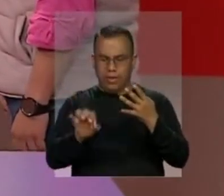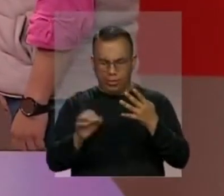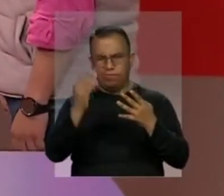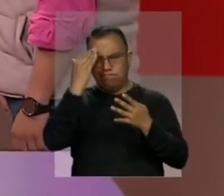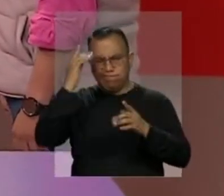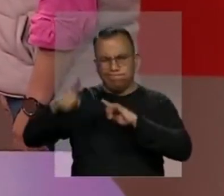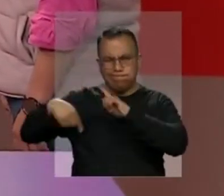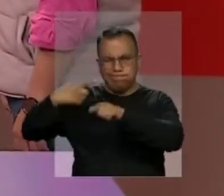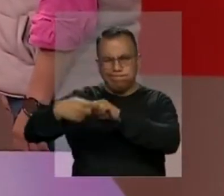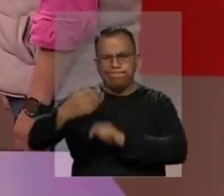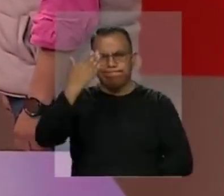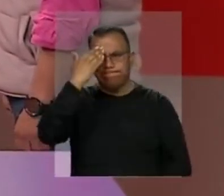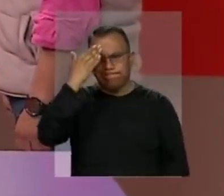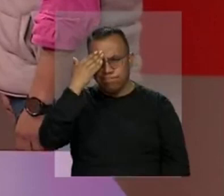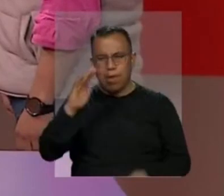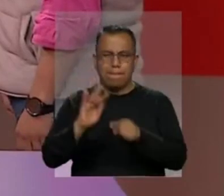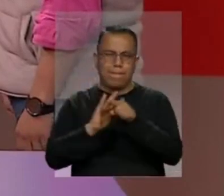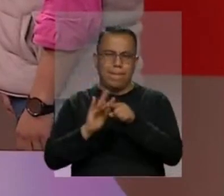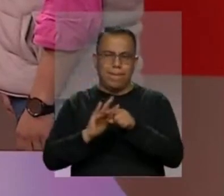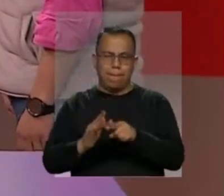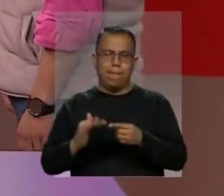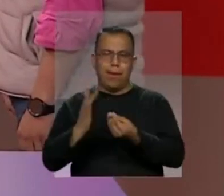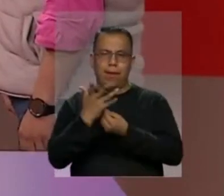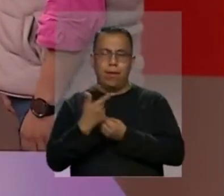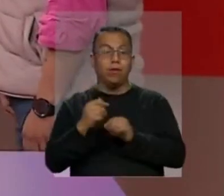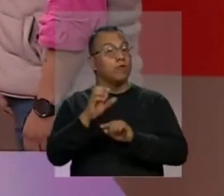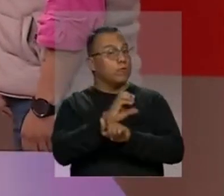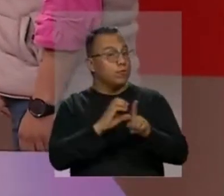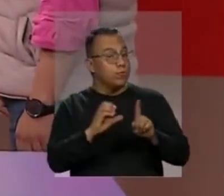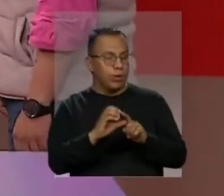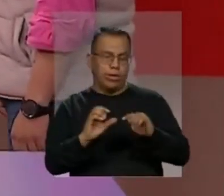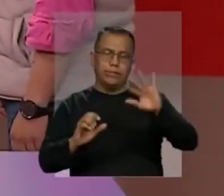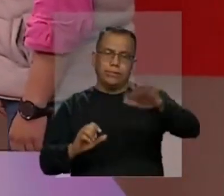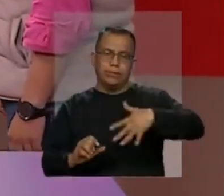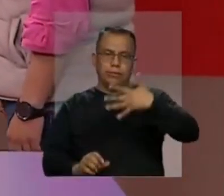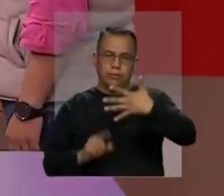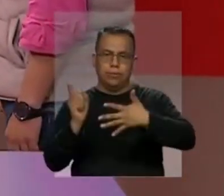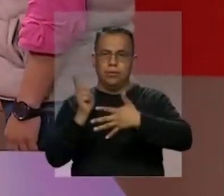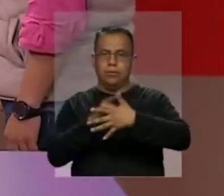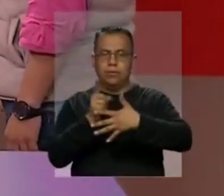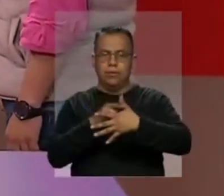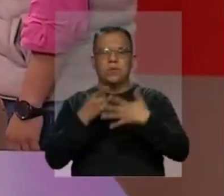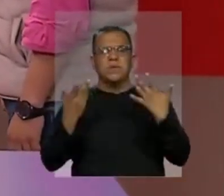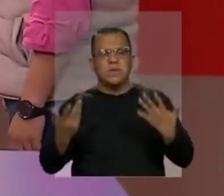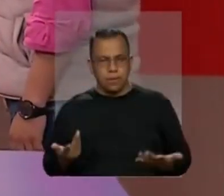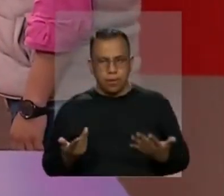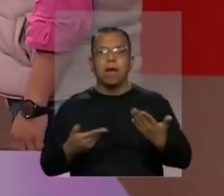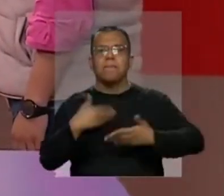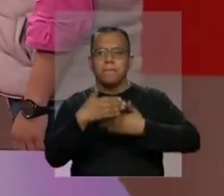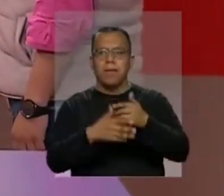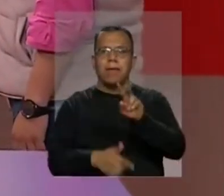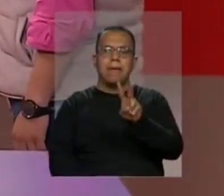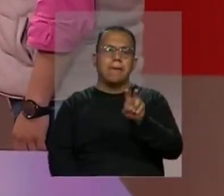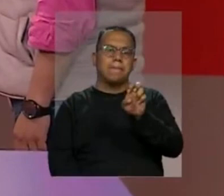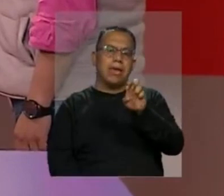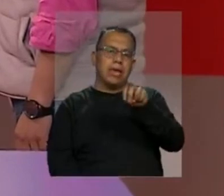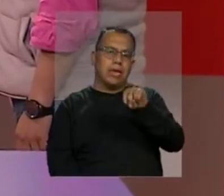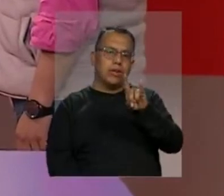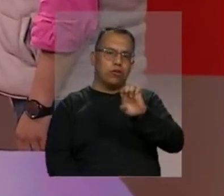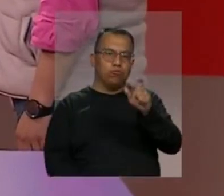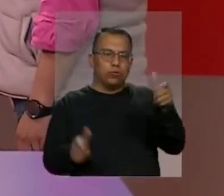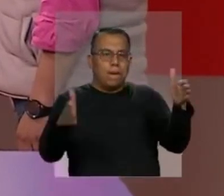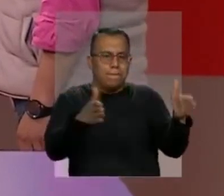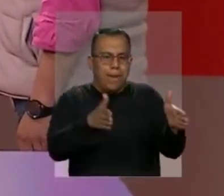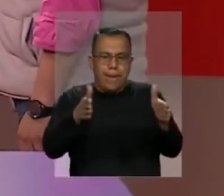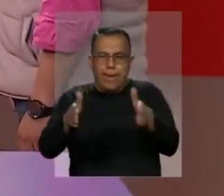tradicionales asociados a prácticas artísticas y culturales y finalmente el fortalecimiento de venues pequeños o salas de concierto y